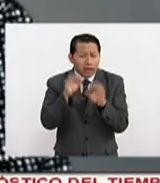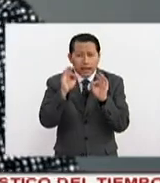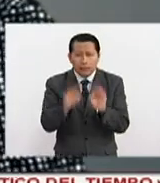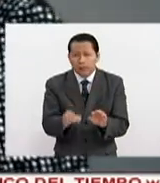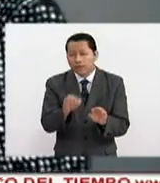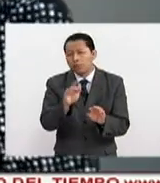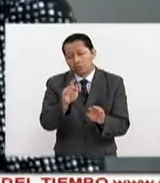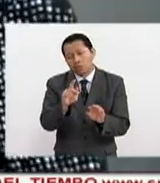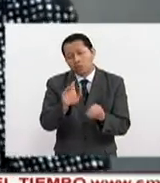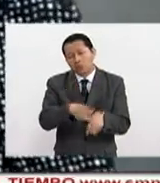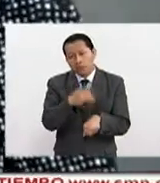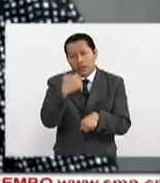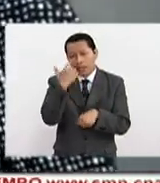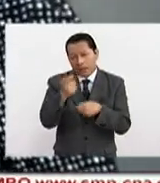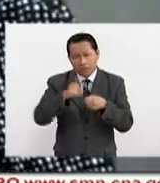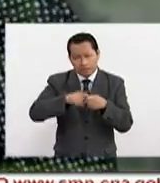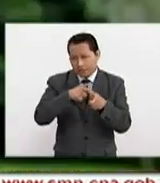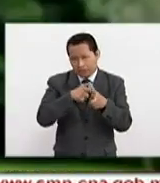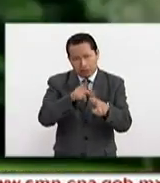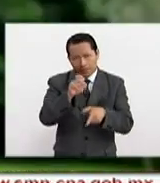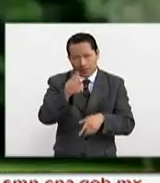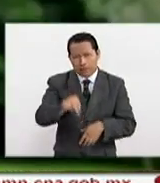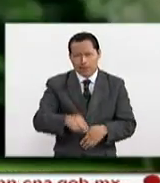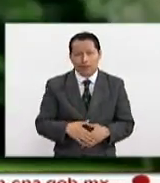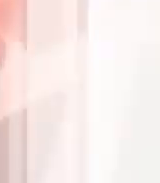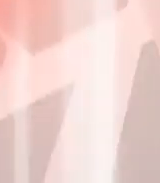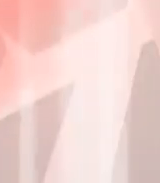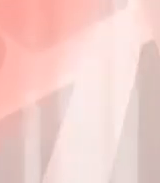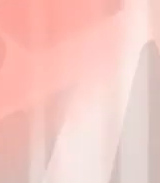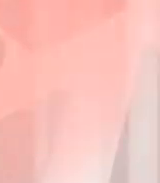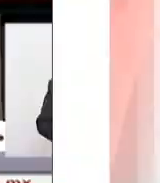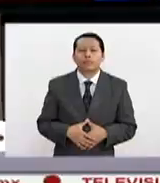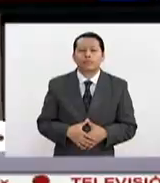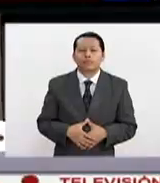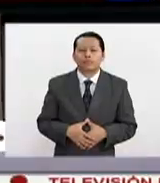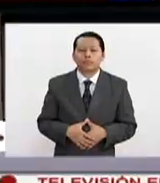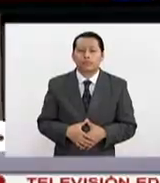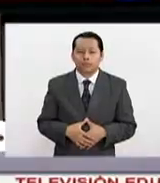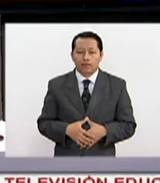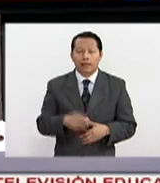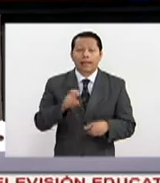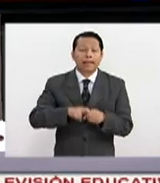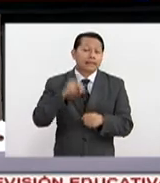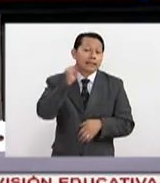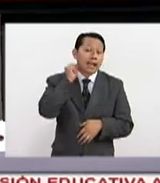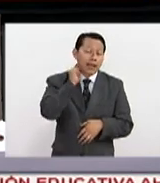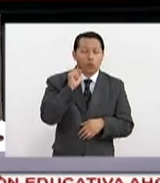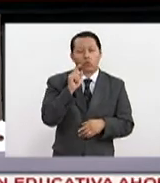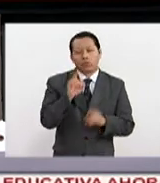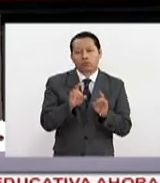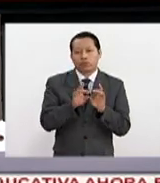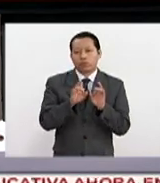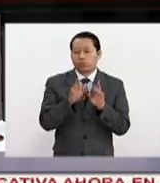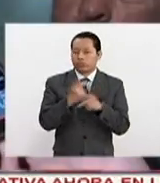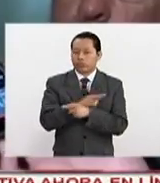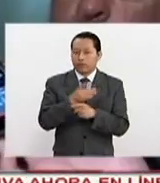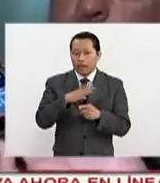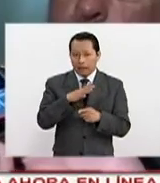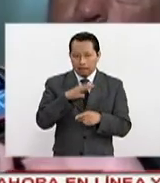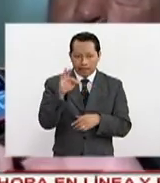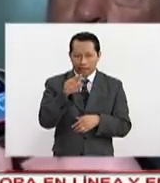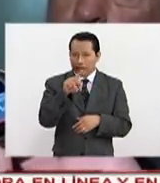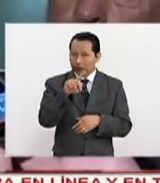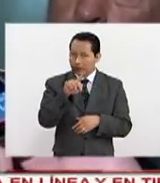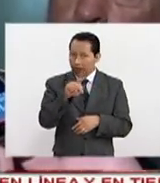en las filas, del PAN. En En el Senado hubo reacciones a esta eventual salida